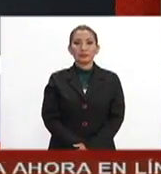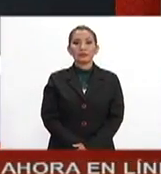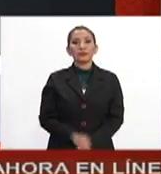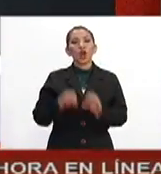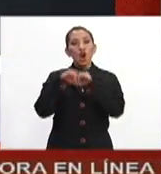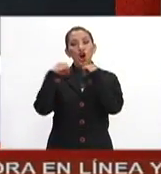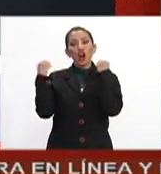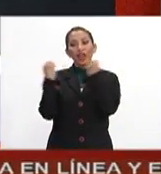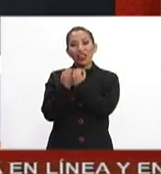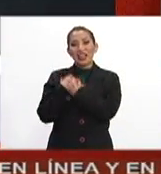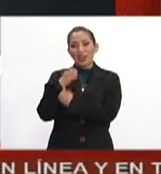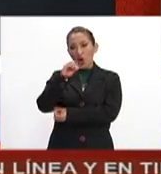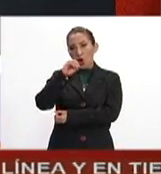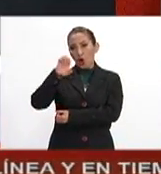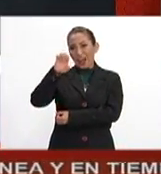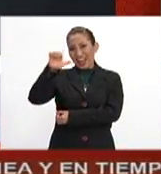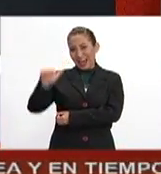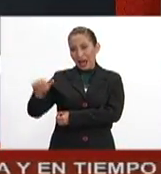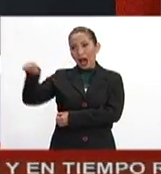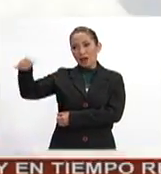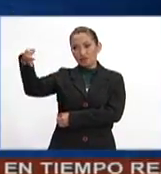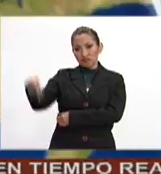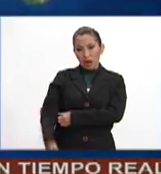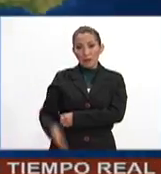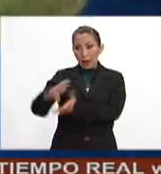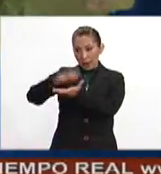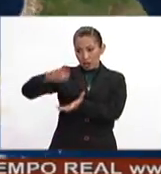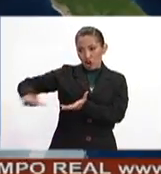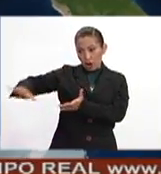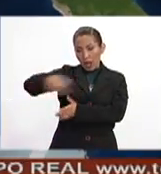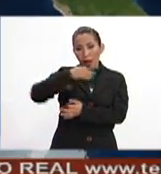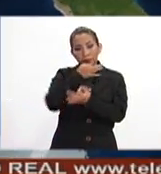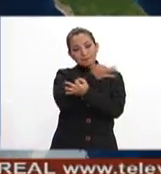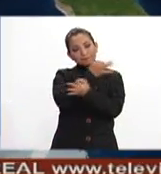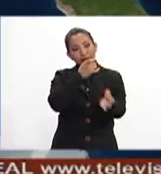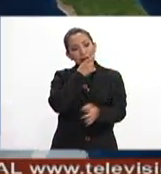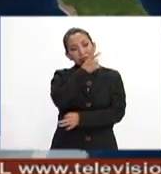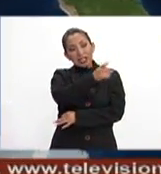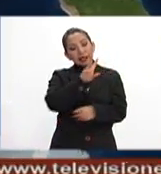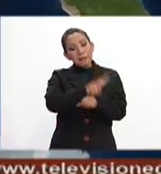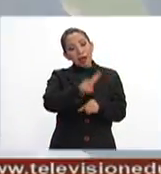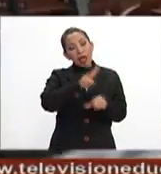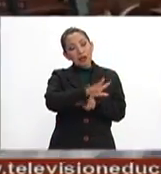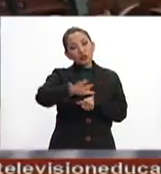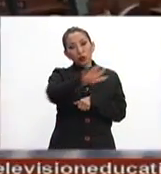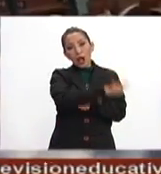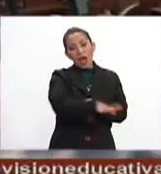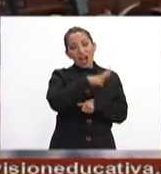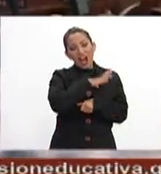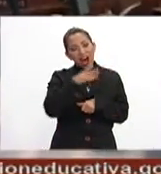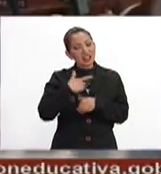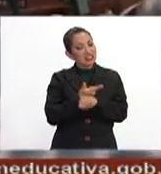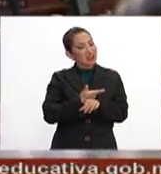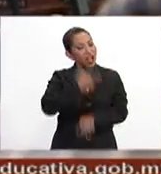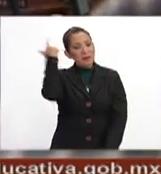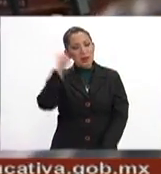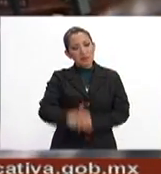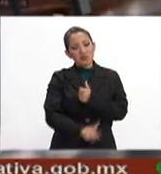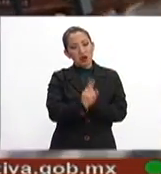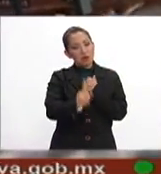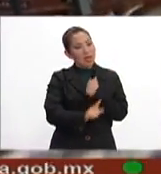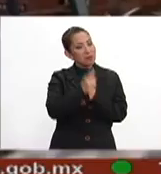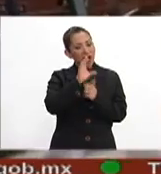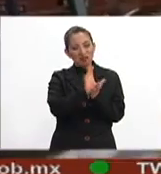La Organización de Estados Americanos, la OEA, aprobó por mayoría una declaración que afirma que en Venezuela existe una grave